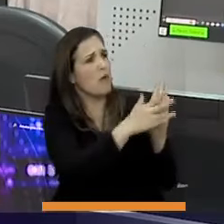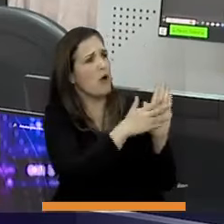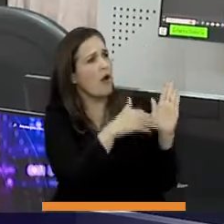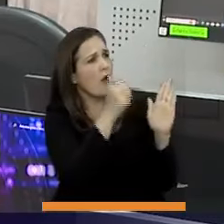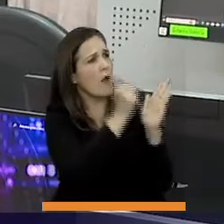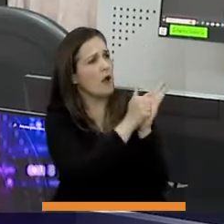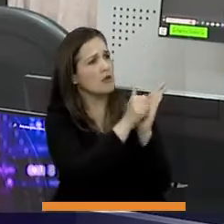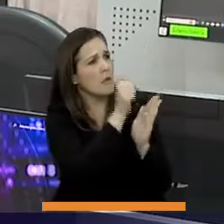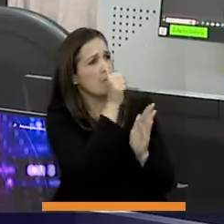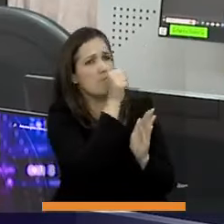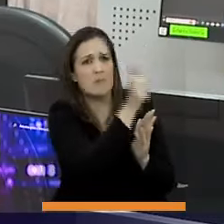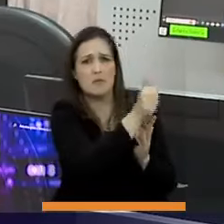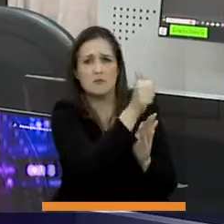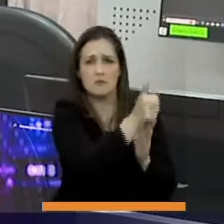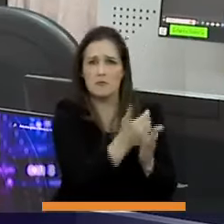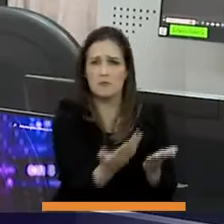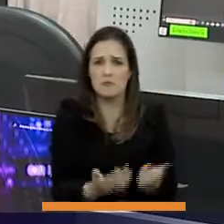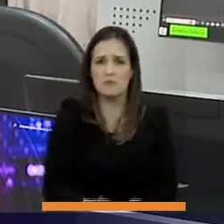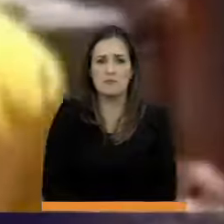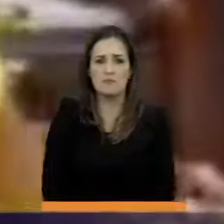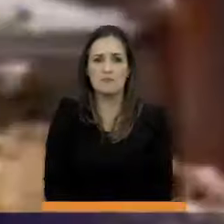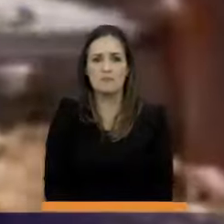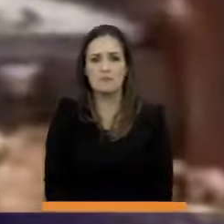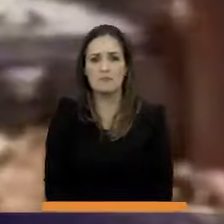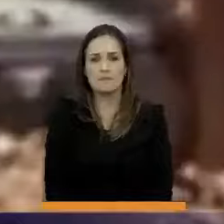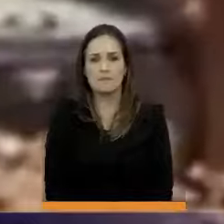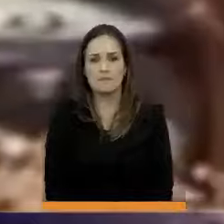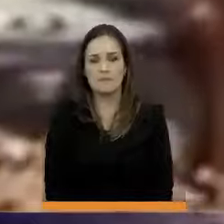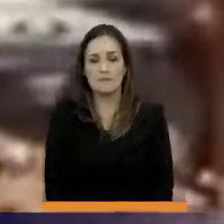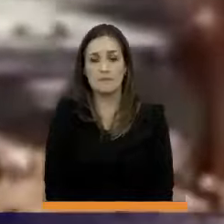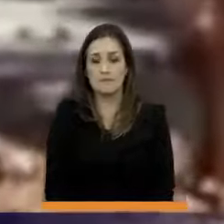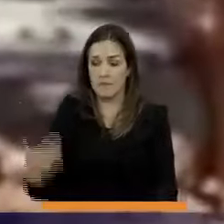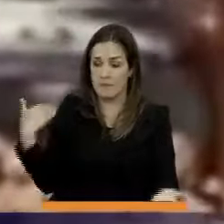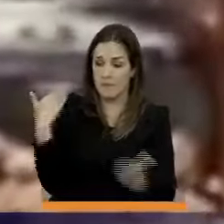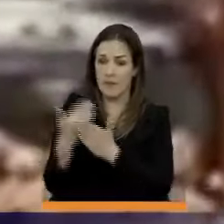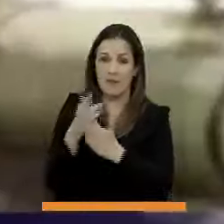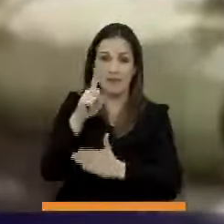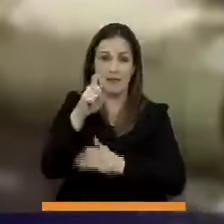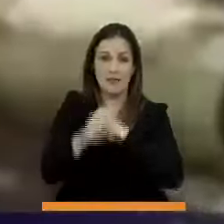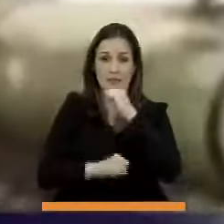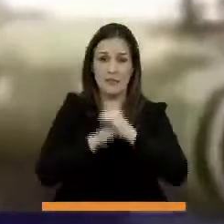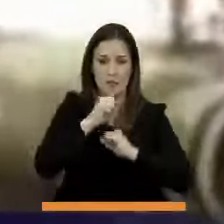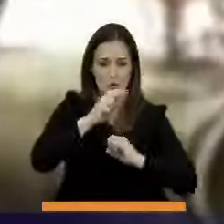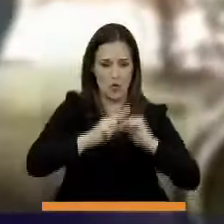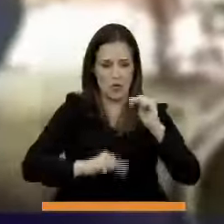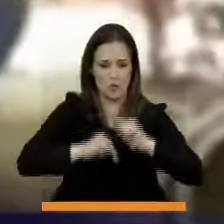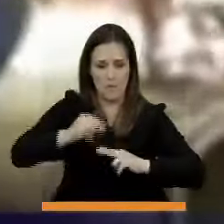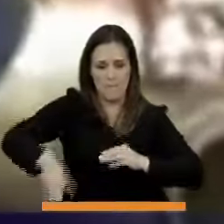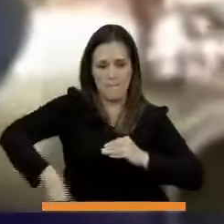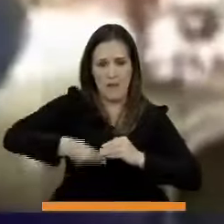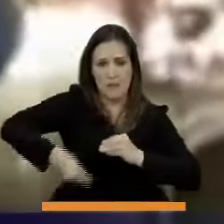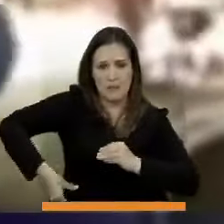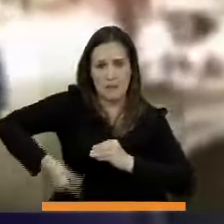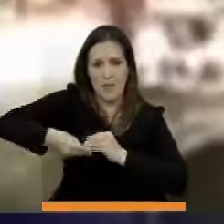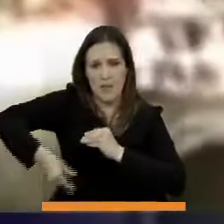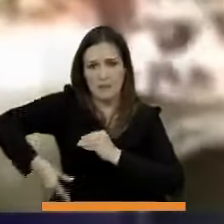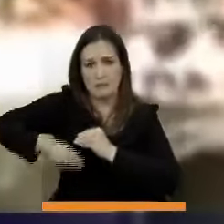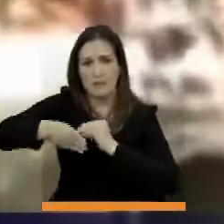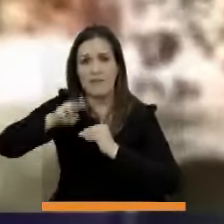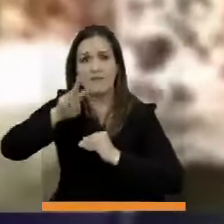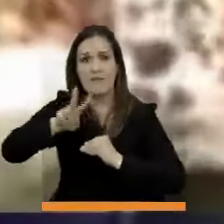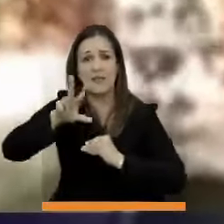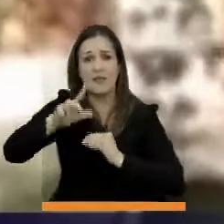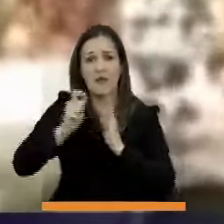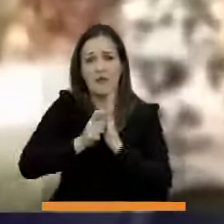y fue firmado por él mismo. Tras 6 años de construcción, 2 adiciones y 23 prórrogas